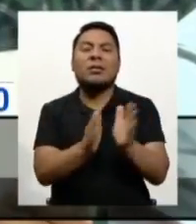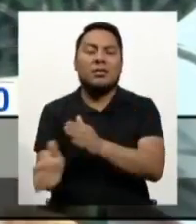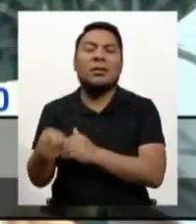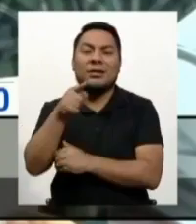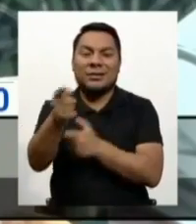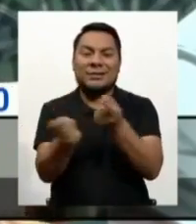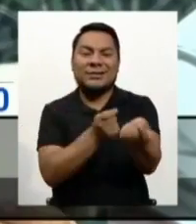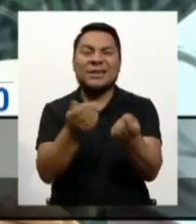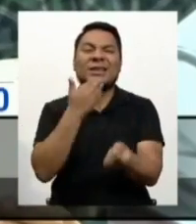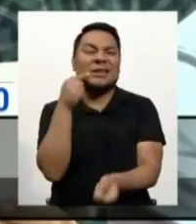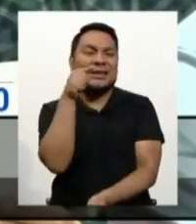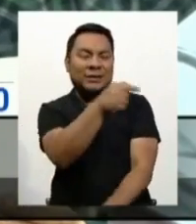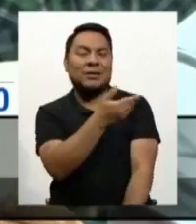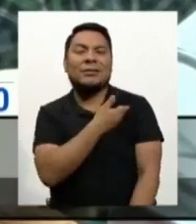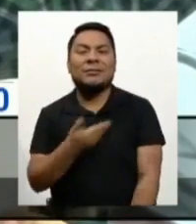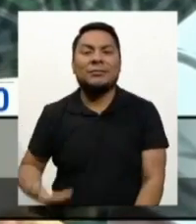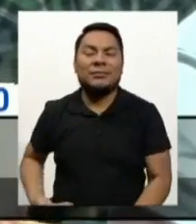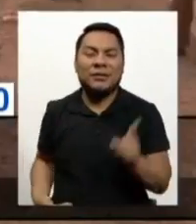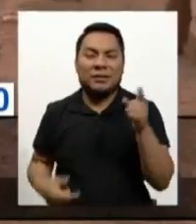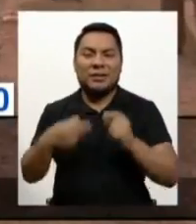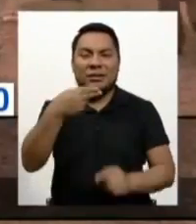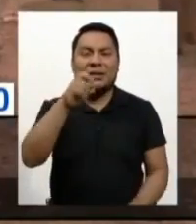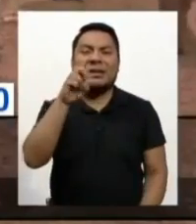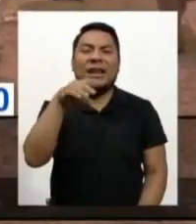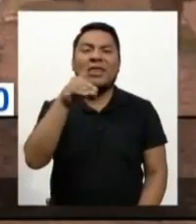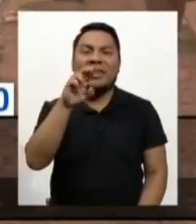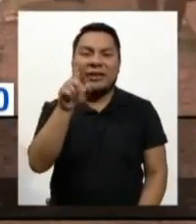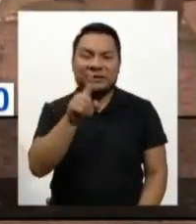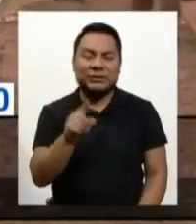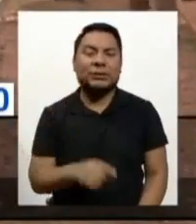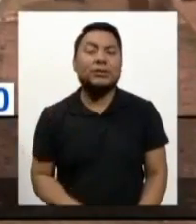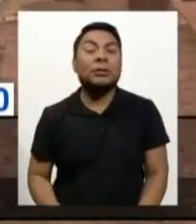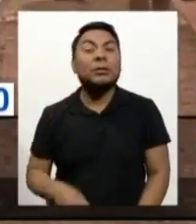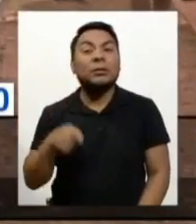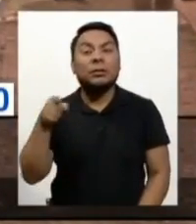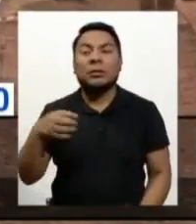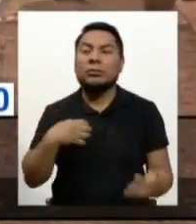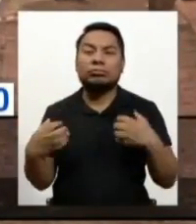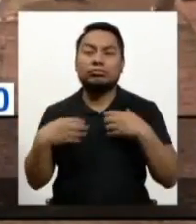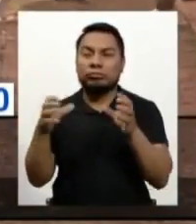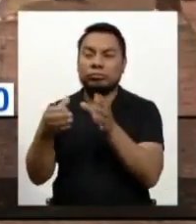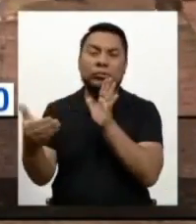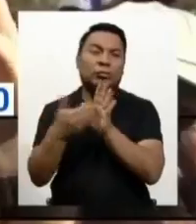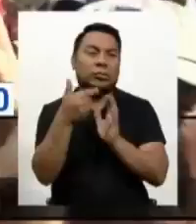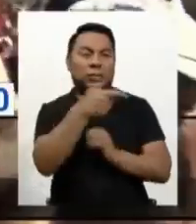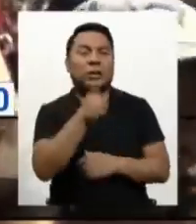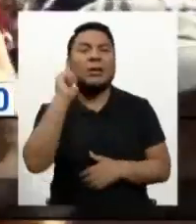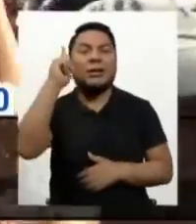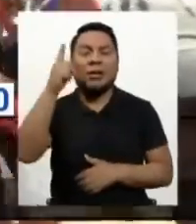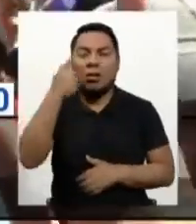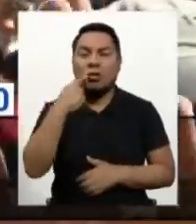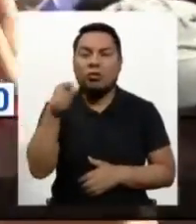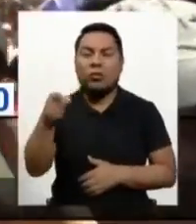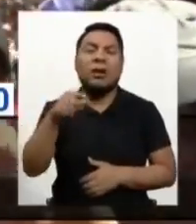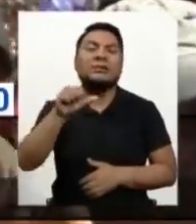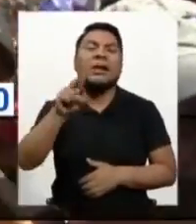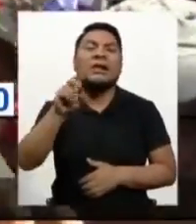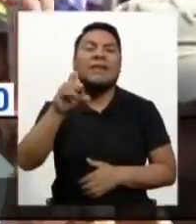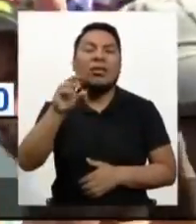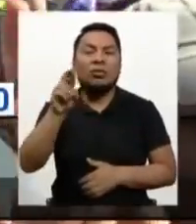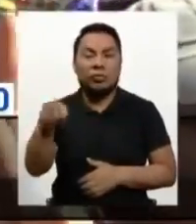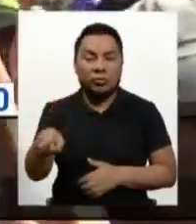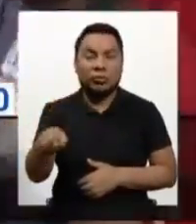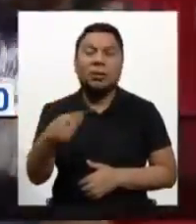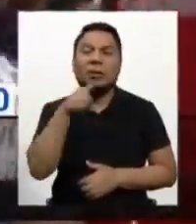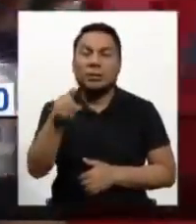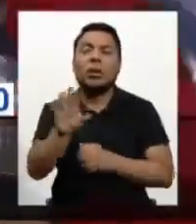el gobierno de Juan Orlando Hernández. Los cuestionamientos de la oposición, liderada por el candidato Salvador Nasralla,